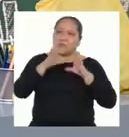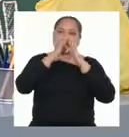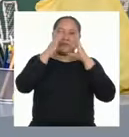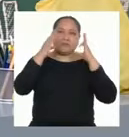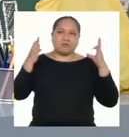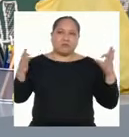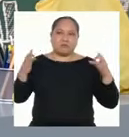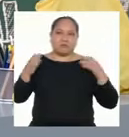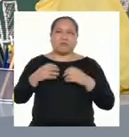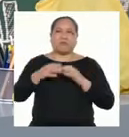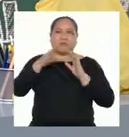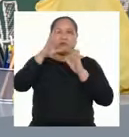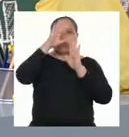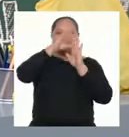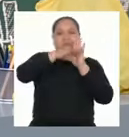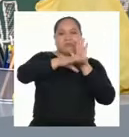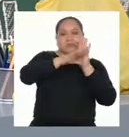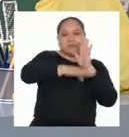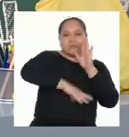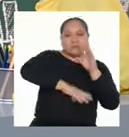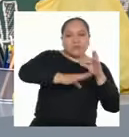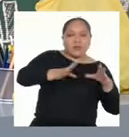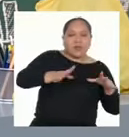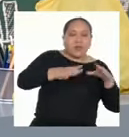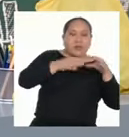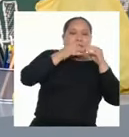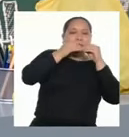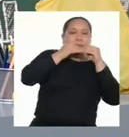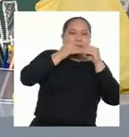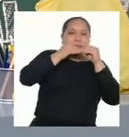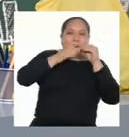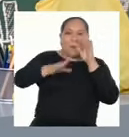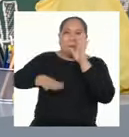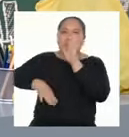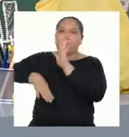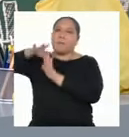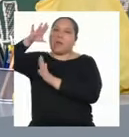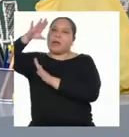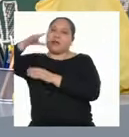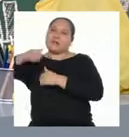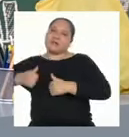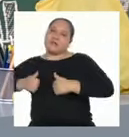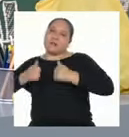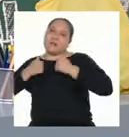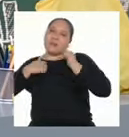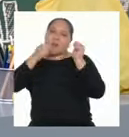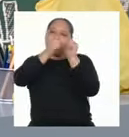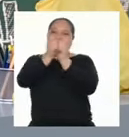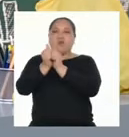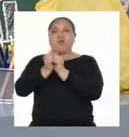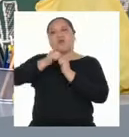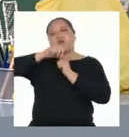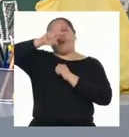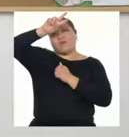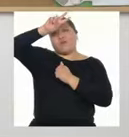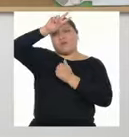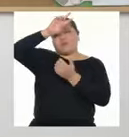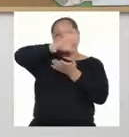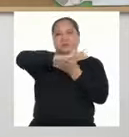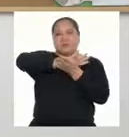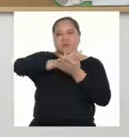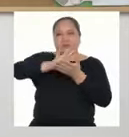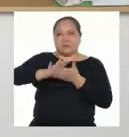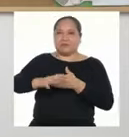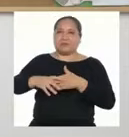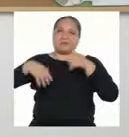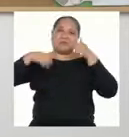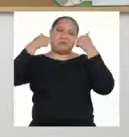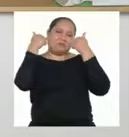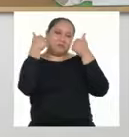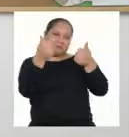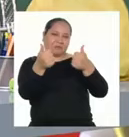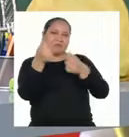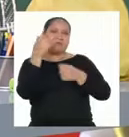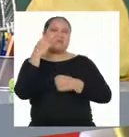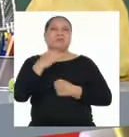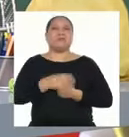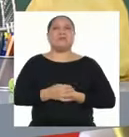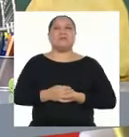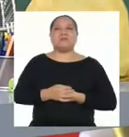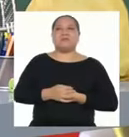frase: menos plástico, más vida. Juntos hacia un Perú limpio. ¿Qué le parece? Suena muy